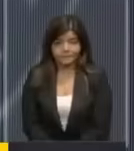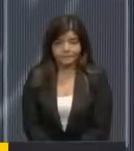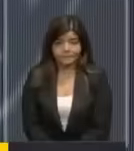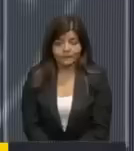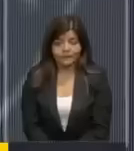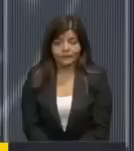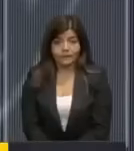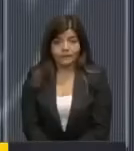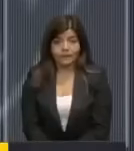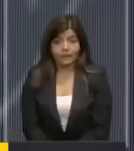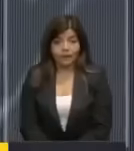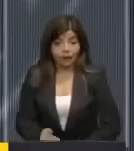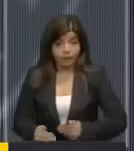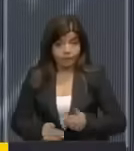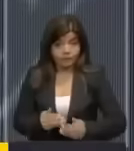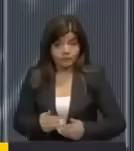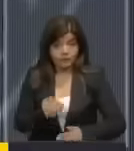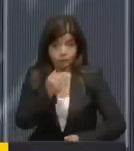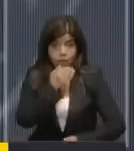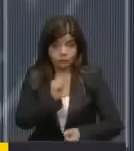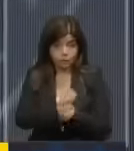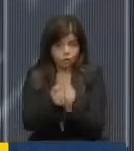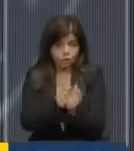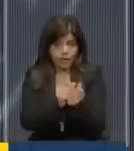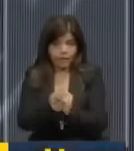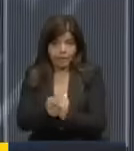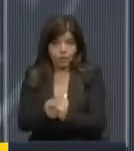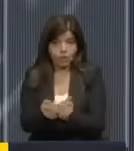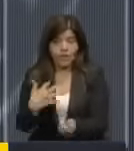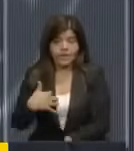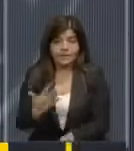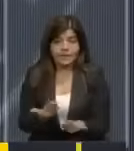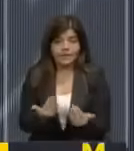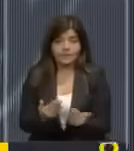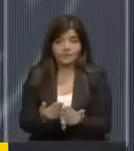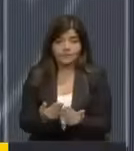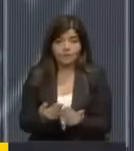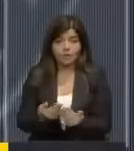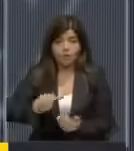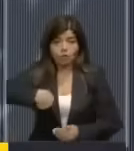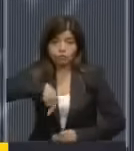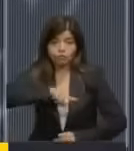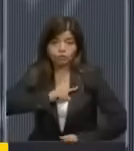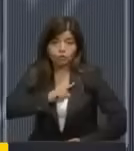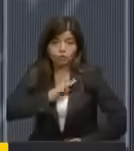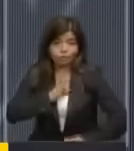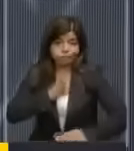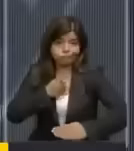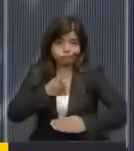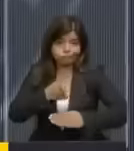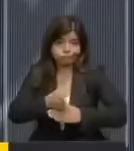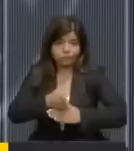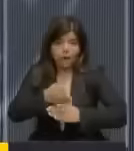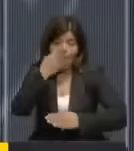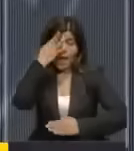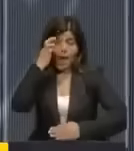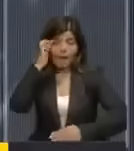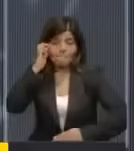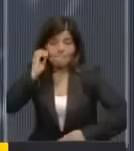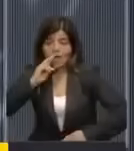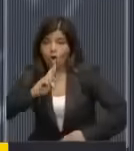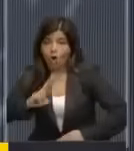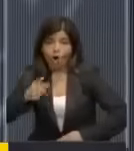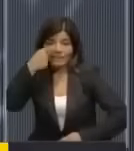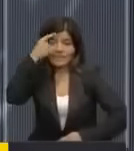Si no avanzamos rápido con los cambios estructurales que la Argentina necesita, nos dirigimos derecho a la peor crisis de toda